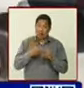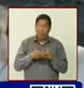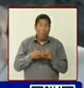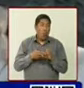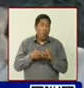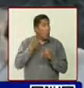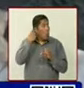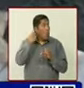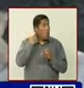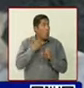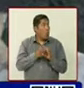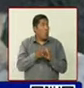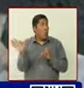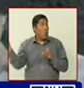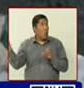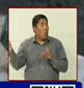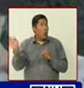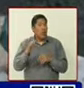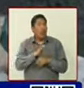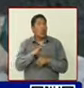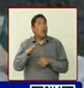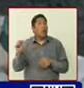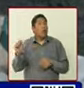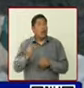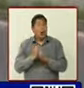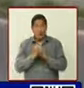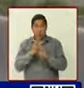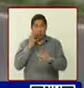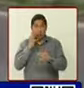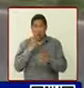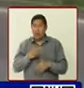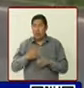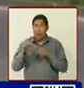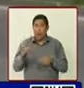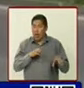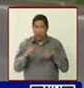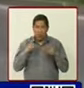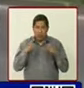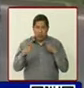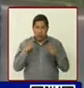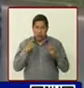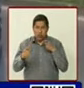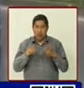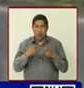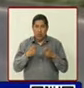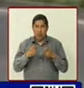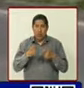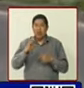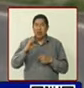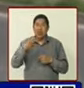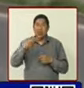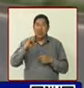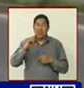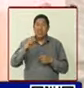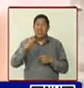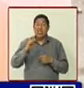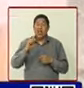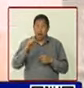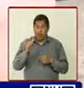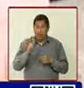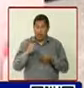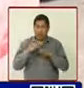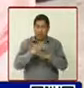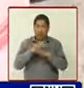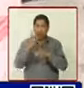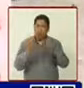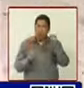del departamento de Cochabamba. A raíz de las largas filas en surtidores, activaron un operativo de control en Chiñata, Sacaba.